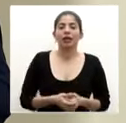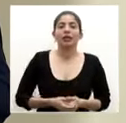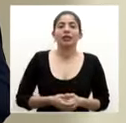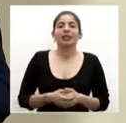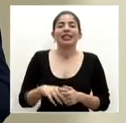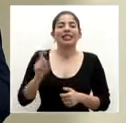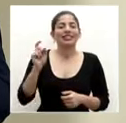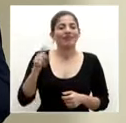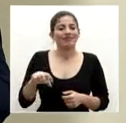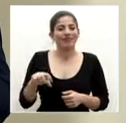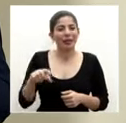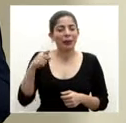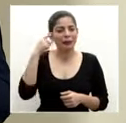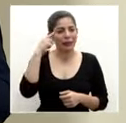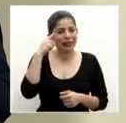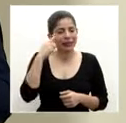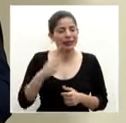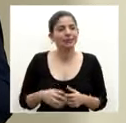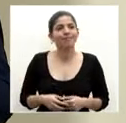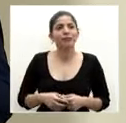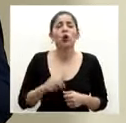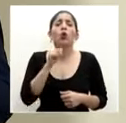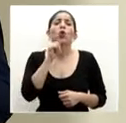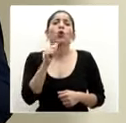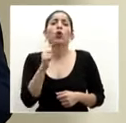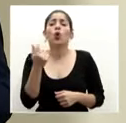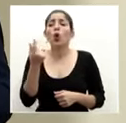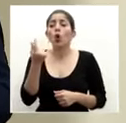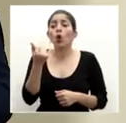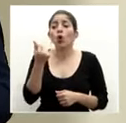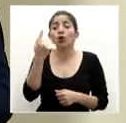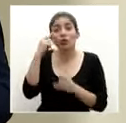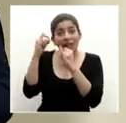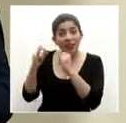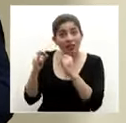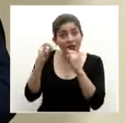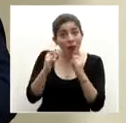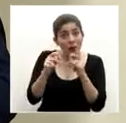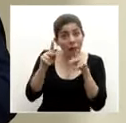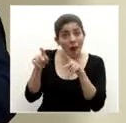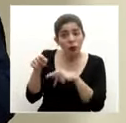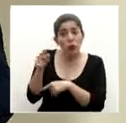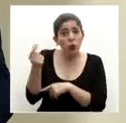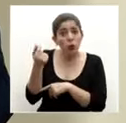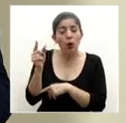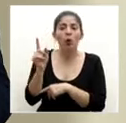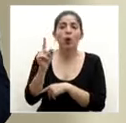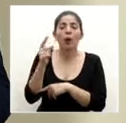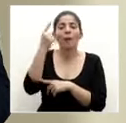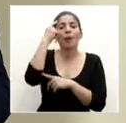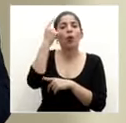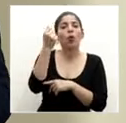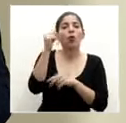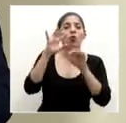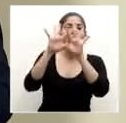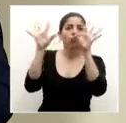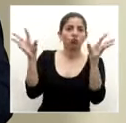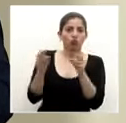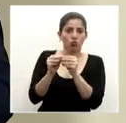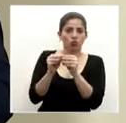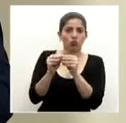Hay que pensar no en un costo por paciente, sino un costo total,